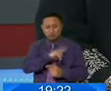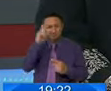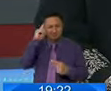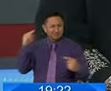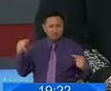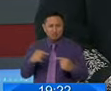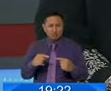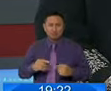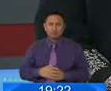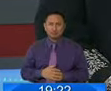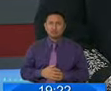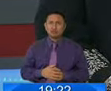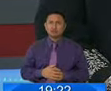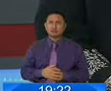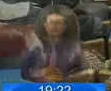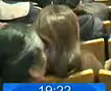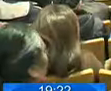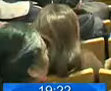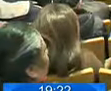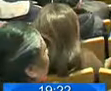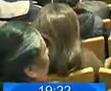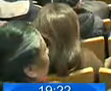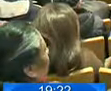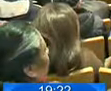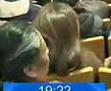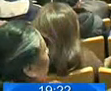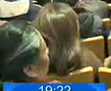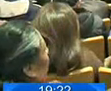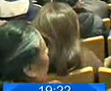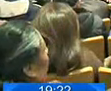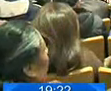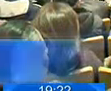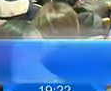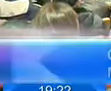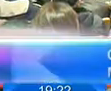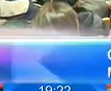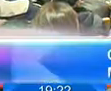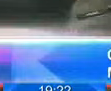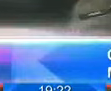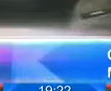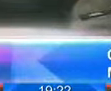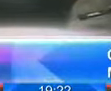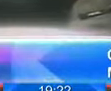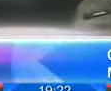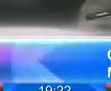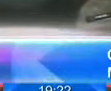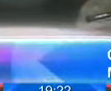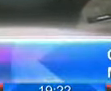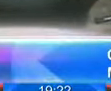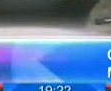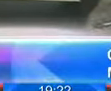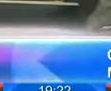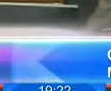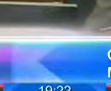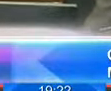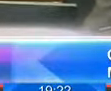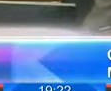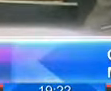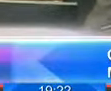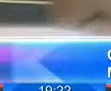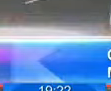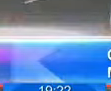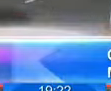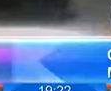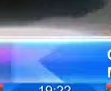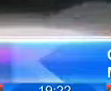Consejo Metropolitano. Veamos. Más de 134 millones de dólares es el crédito que buscaría el municipio de Quito para